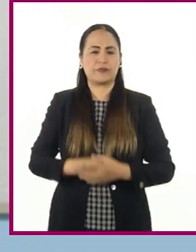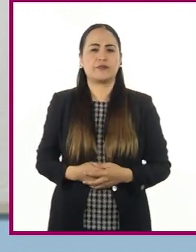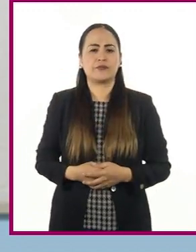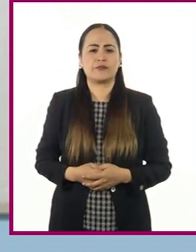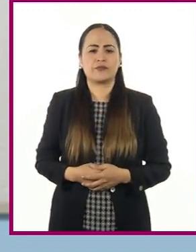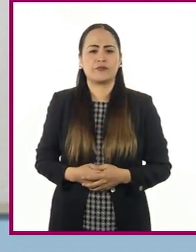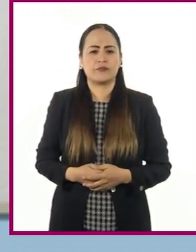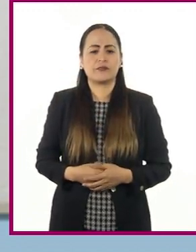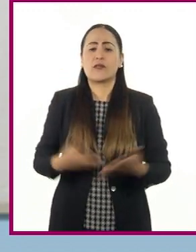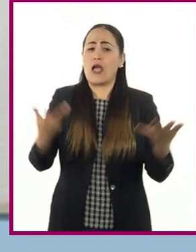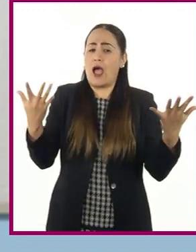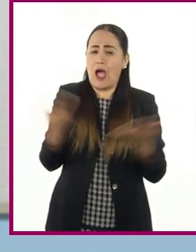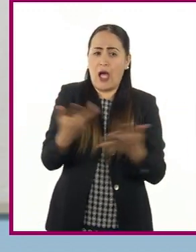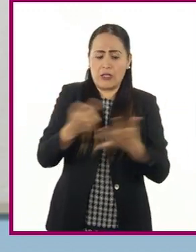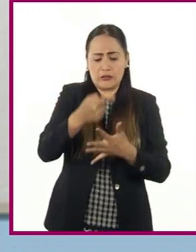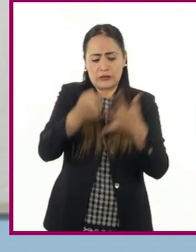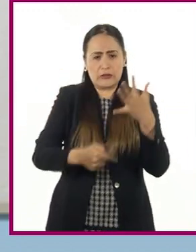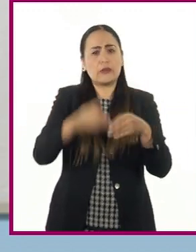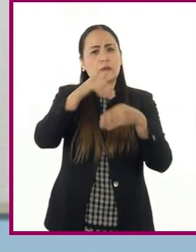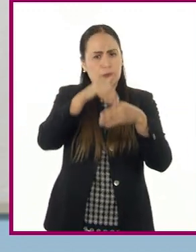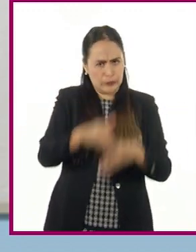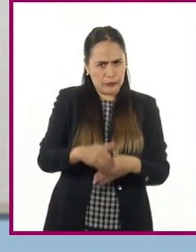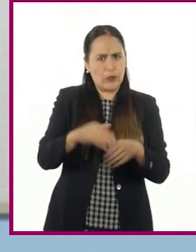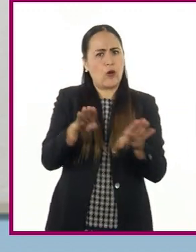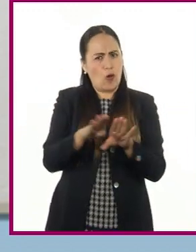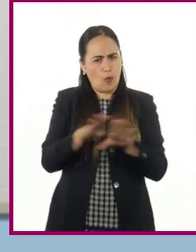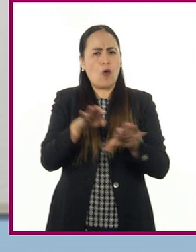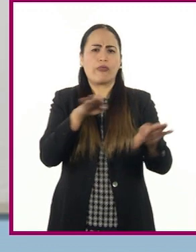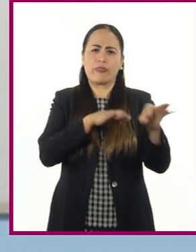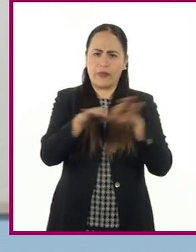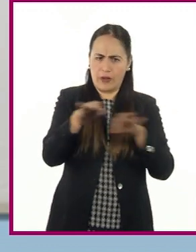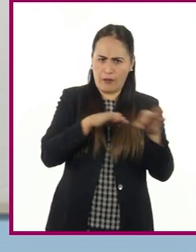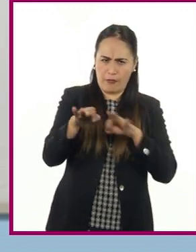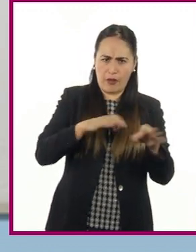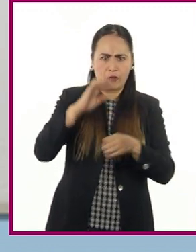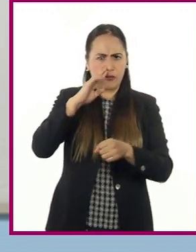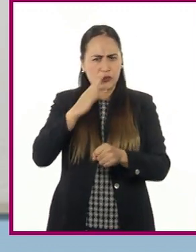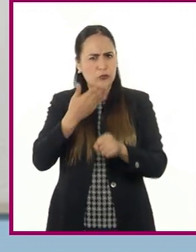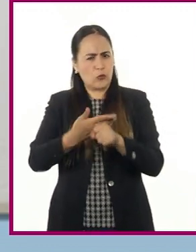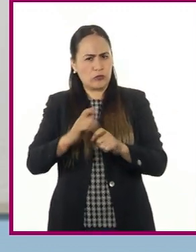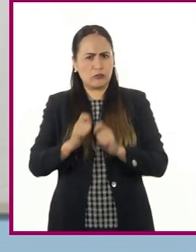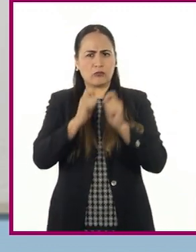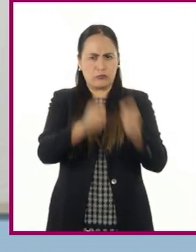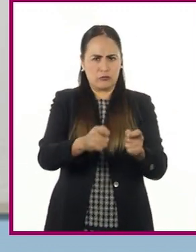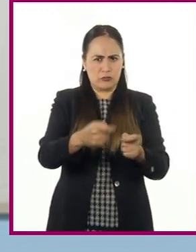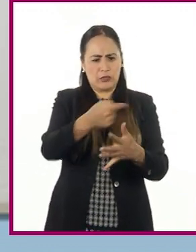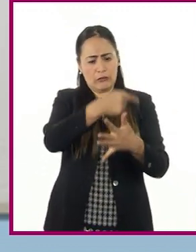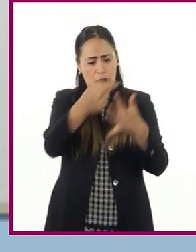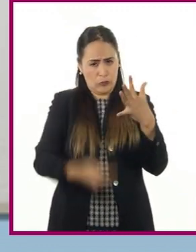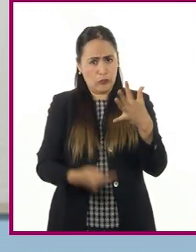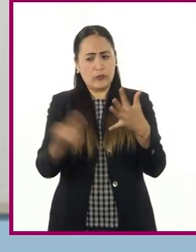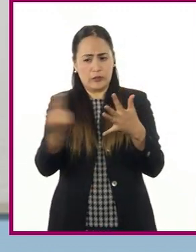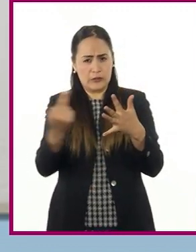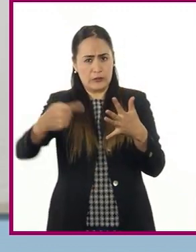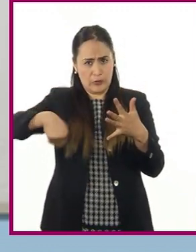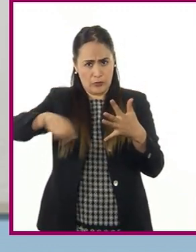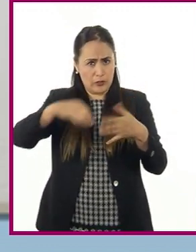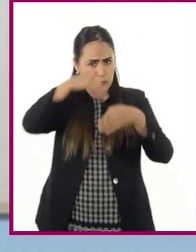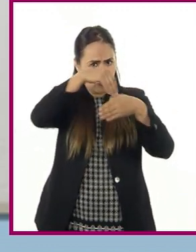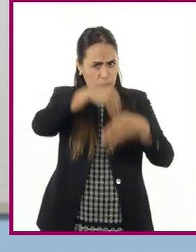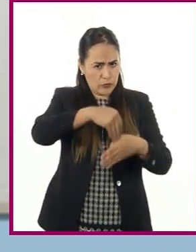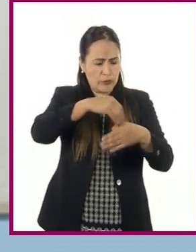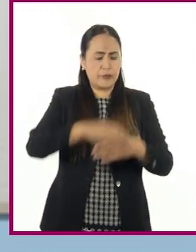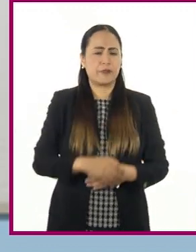deberán ser practicados en el desempeño del empleo, cargo o función. El principio de